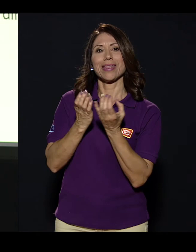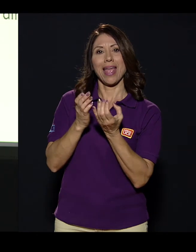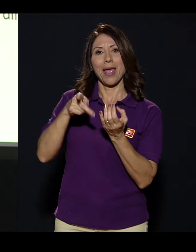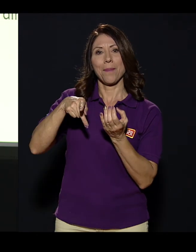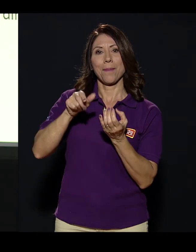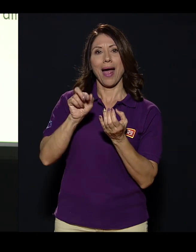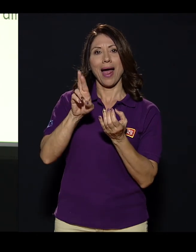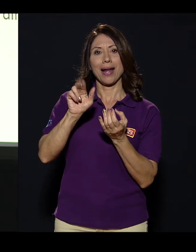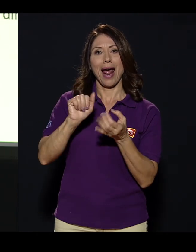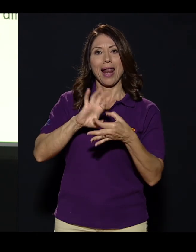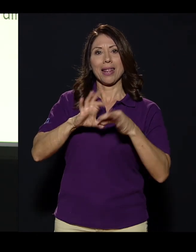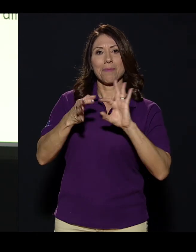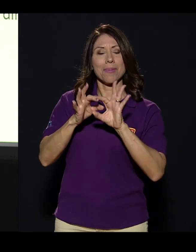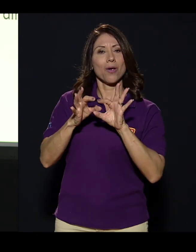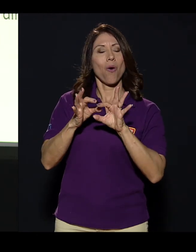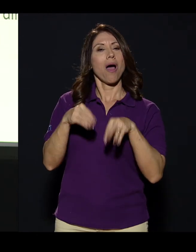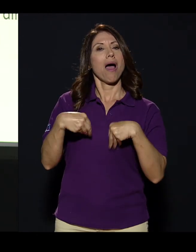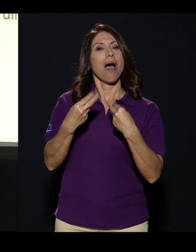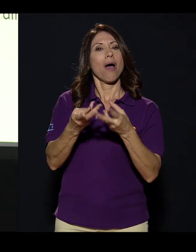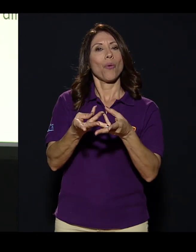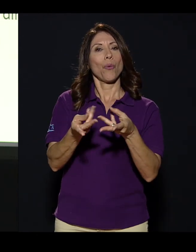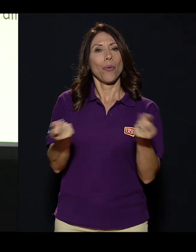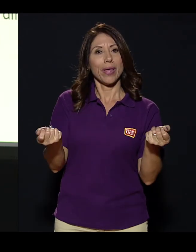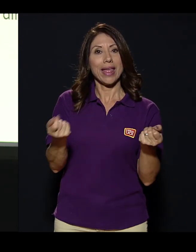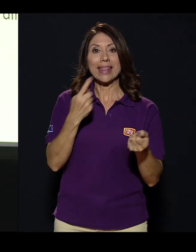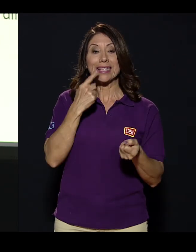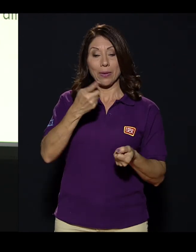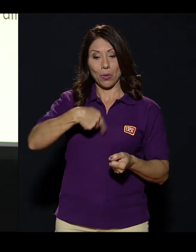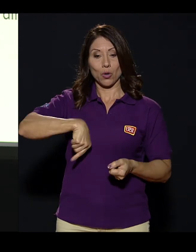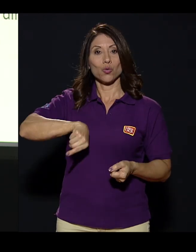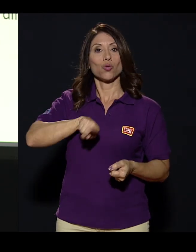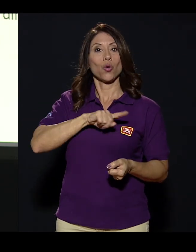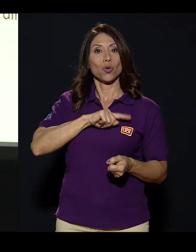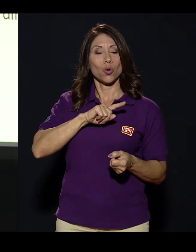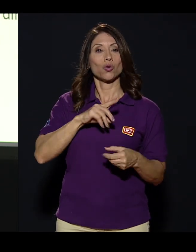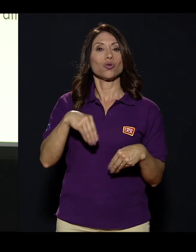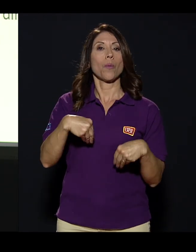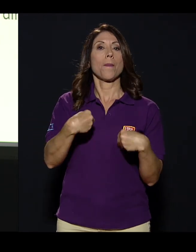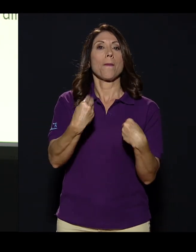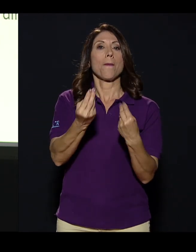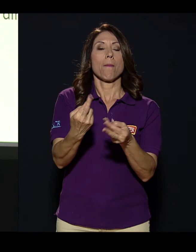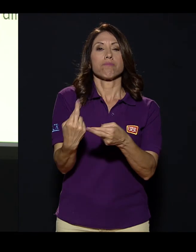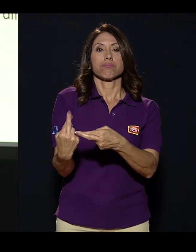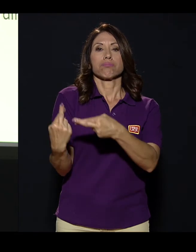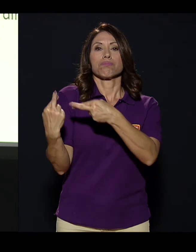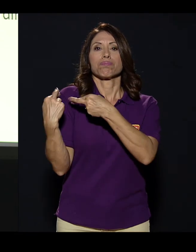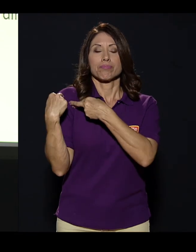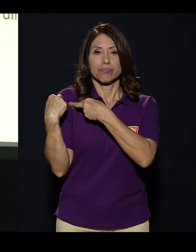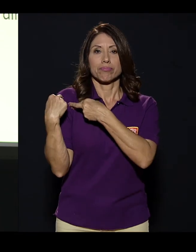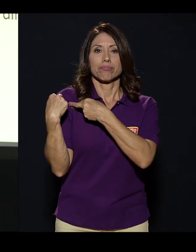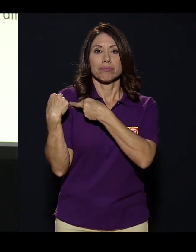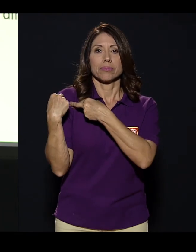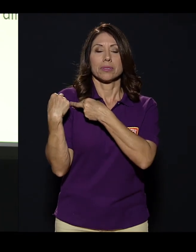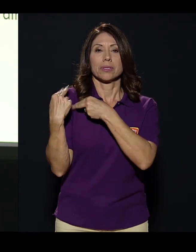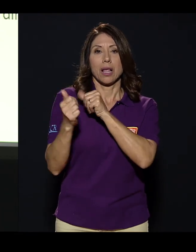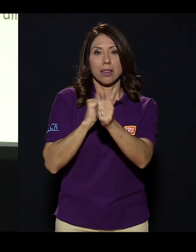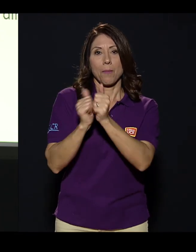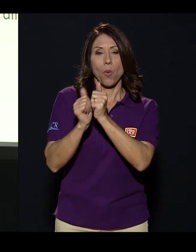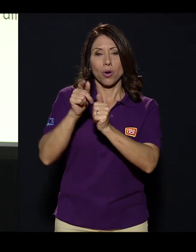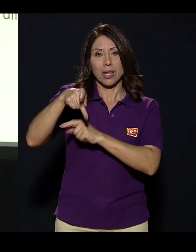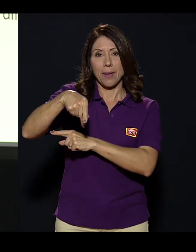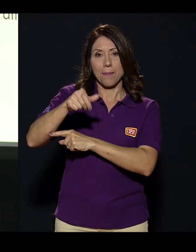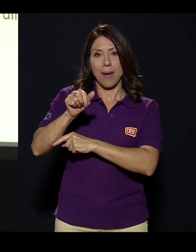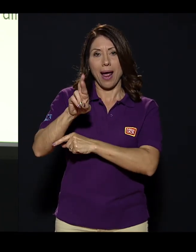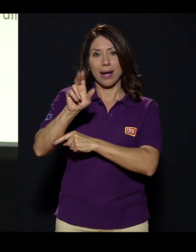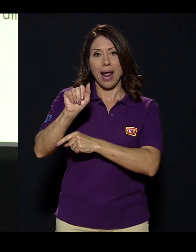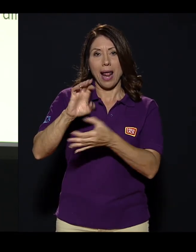del deporte paralímpico mientras se crea por ley el Comité Paralímpico Nacional. Ahí estamos en este momento